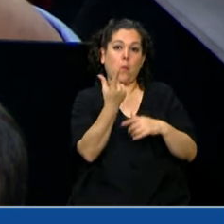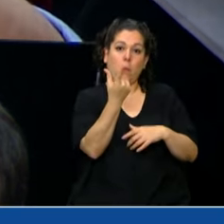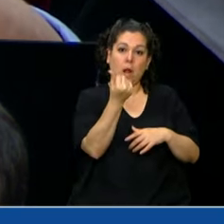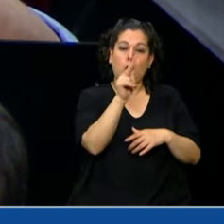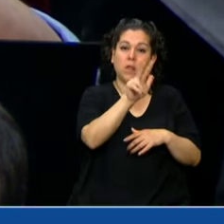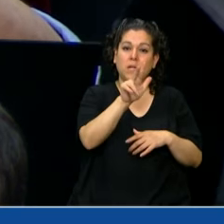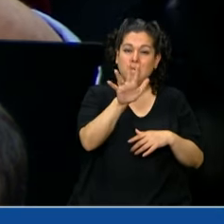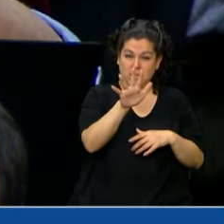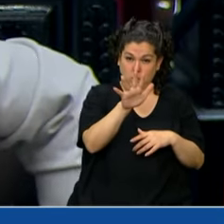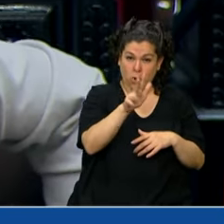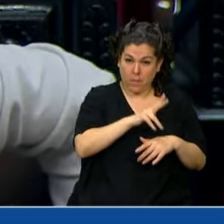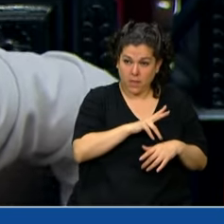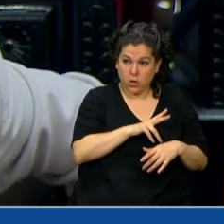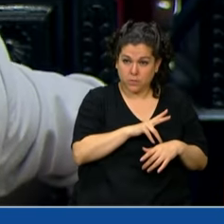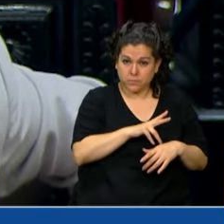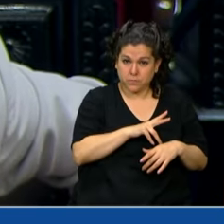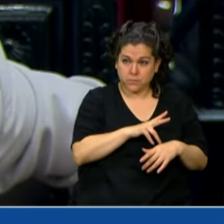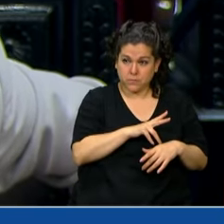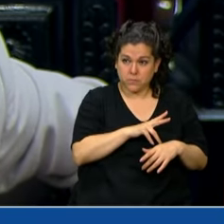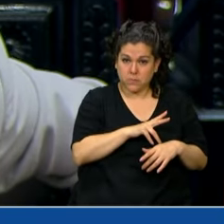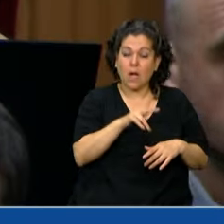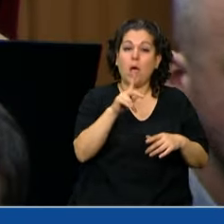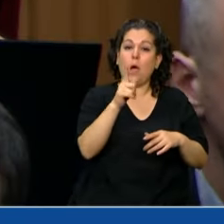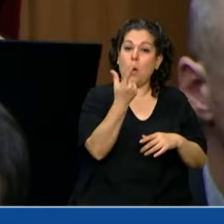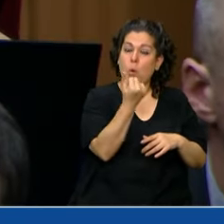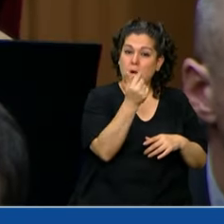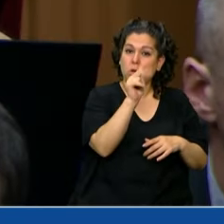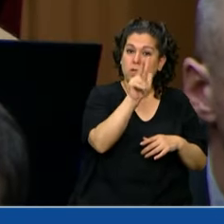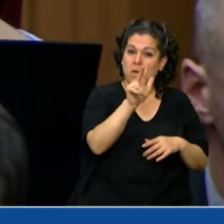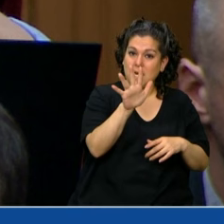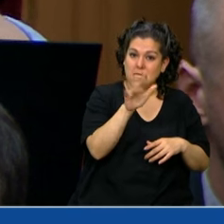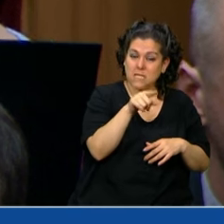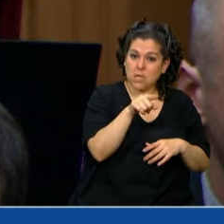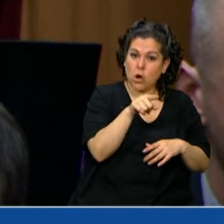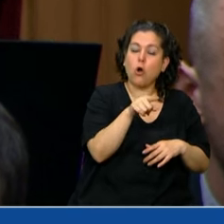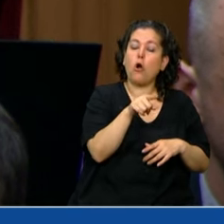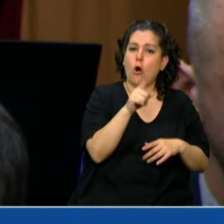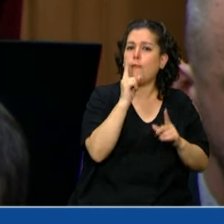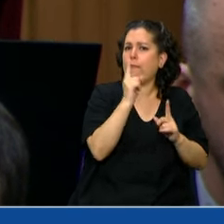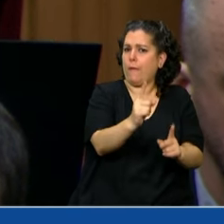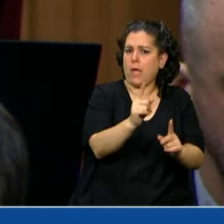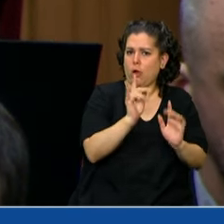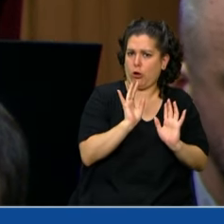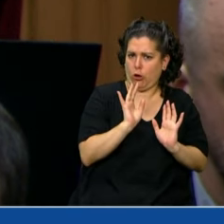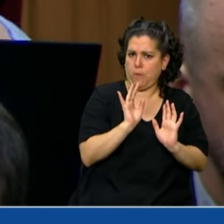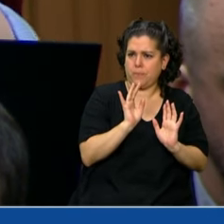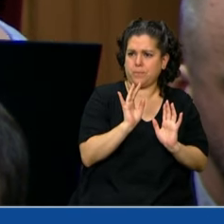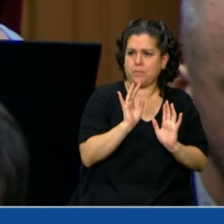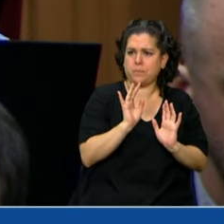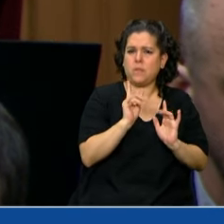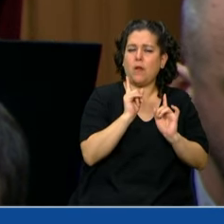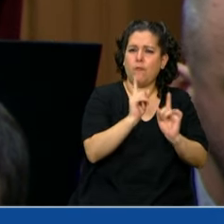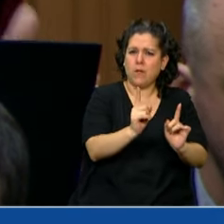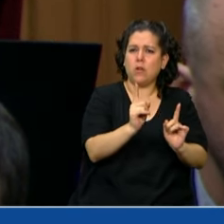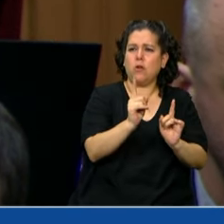35 me dijo a partir del valor de 35 queda fijo en